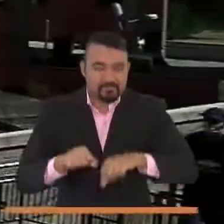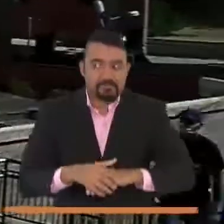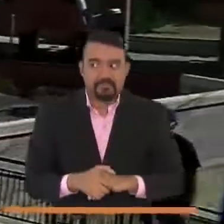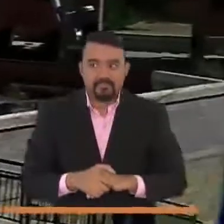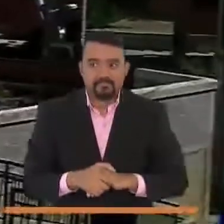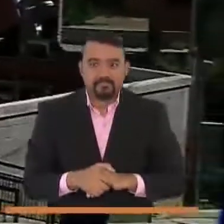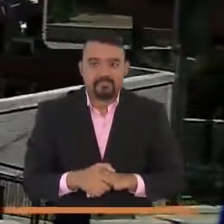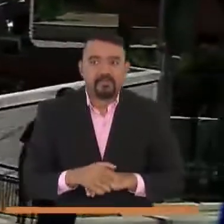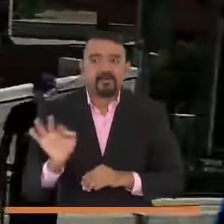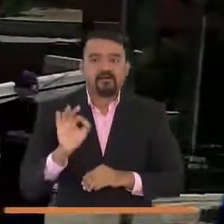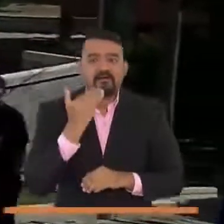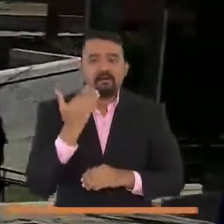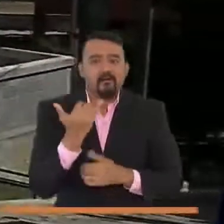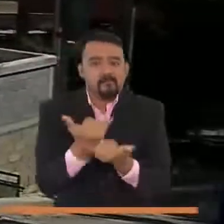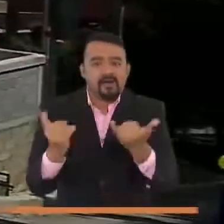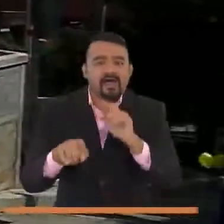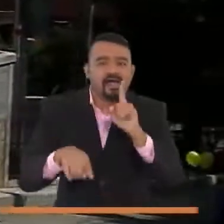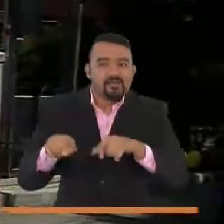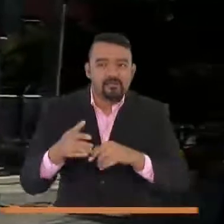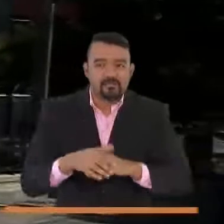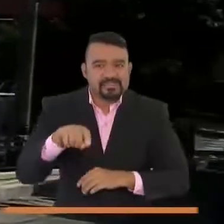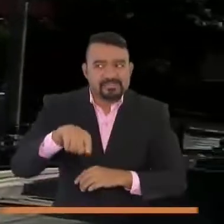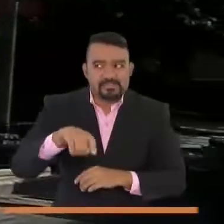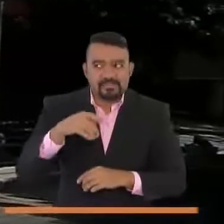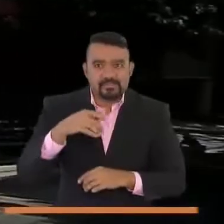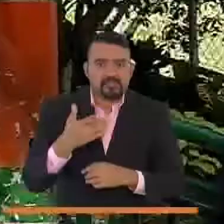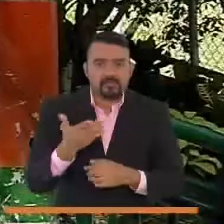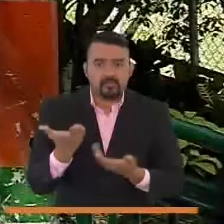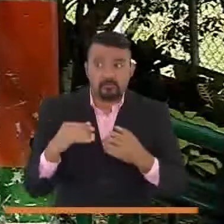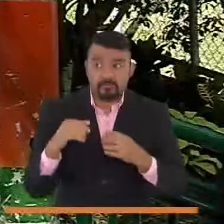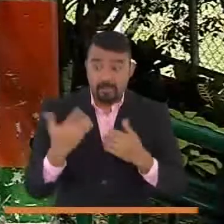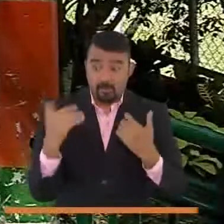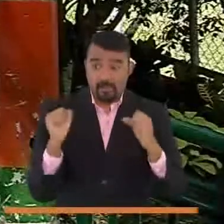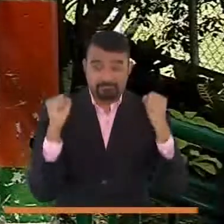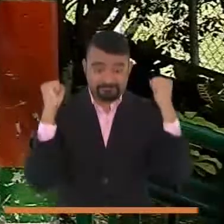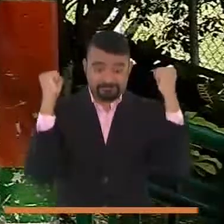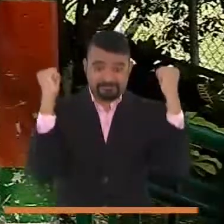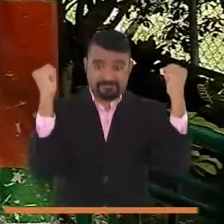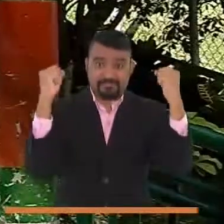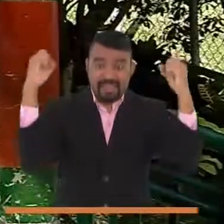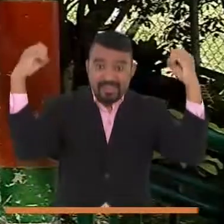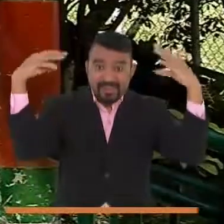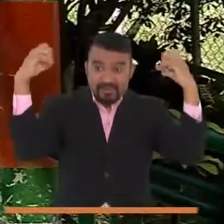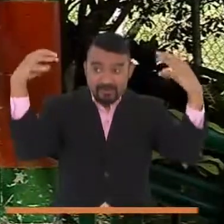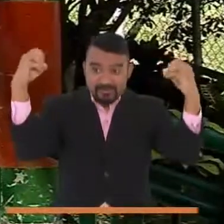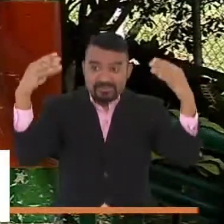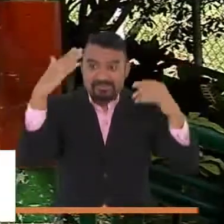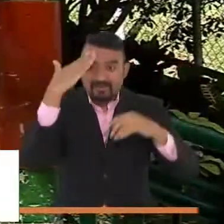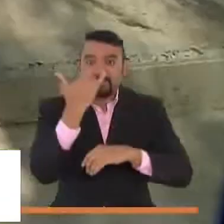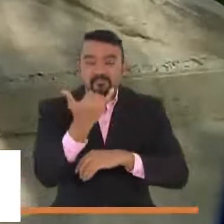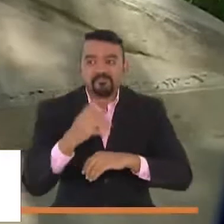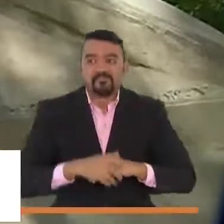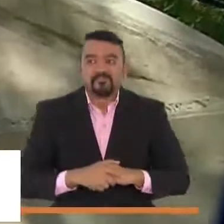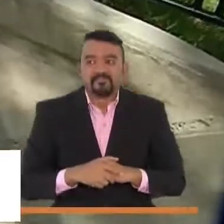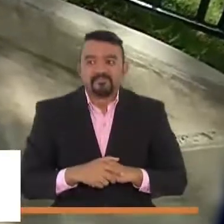un paisajismo muy bonito. Se mejoró toda la iluminación, se cambió por iluminación LED, que ilumina más, ahorra energía